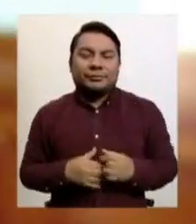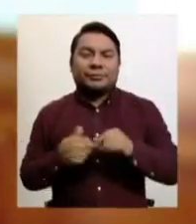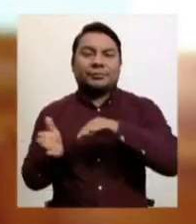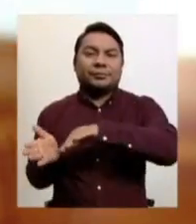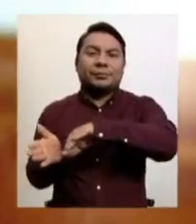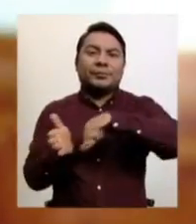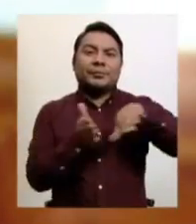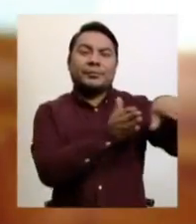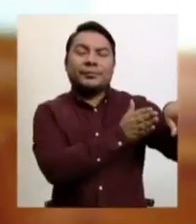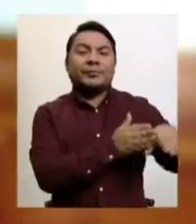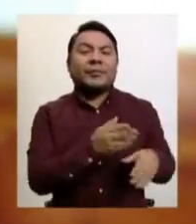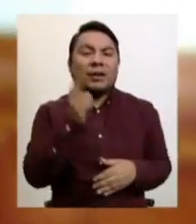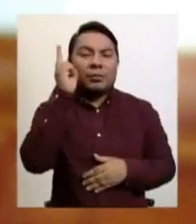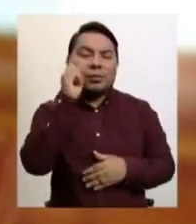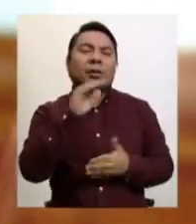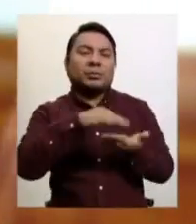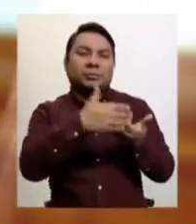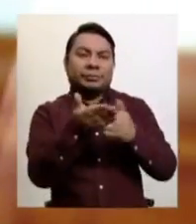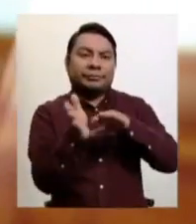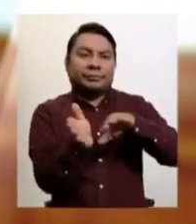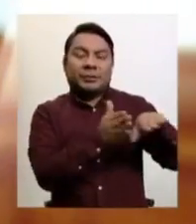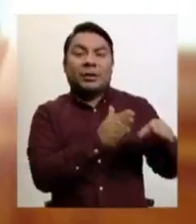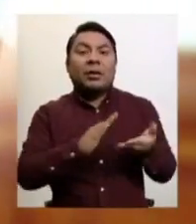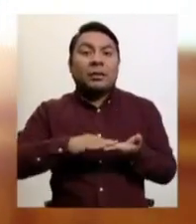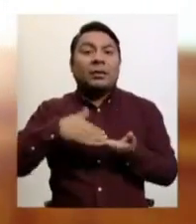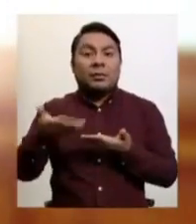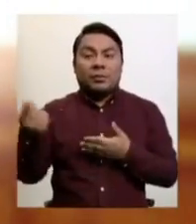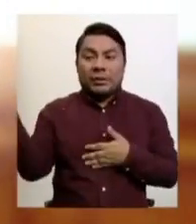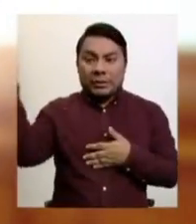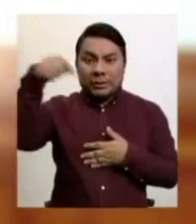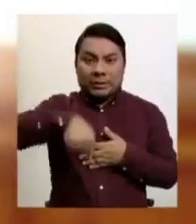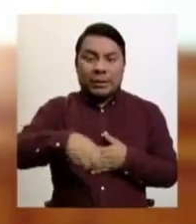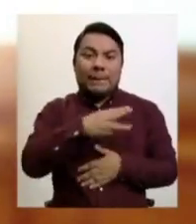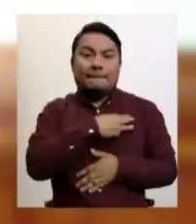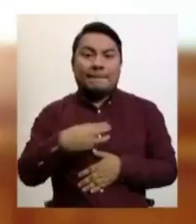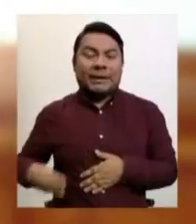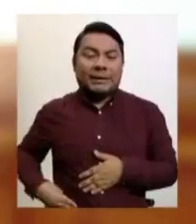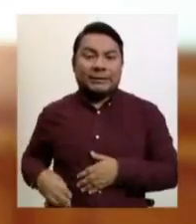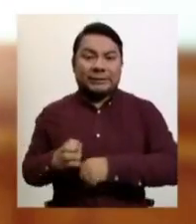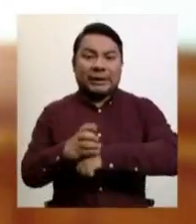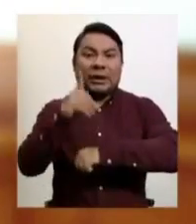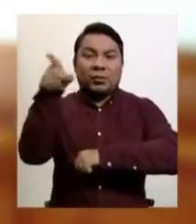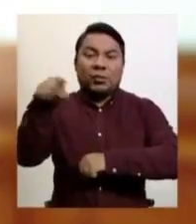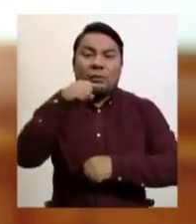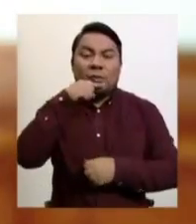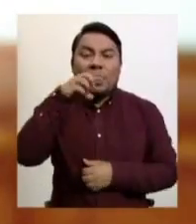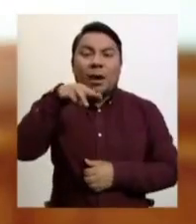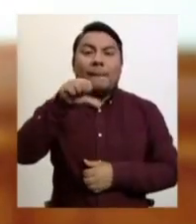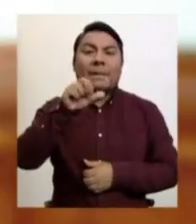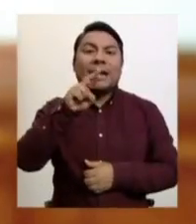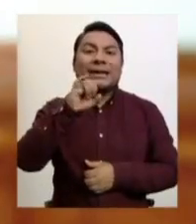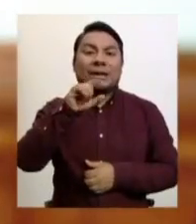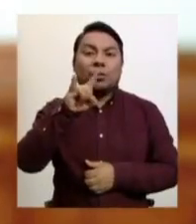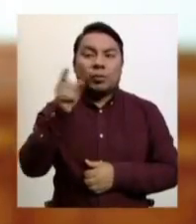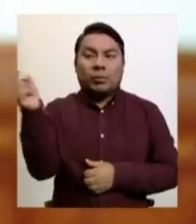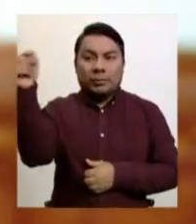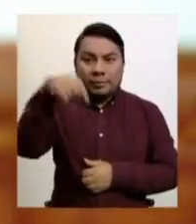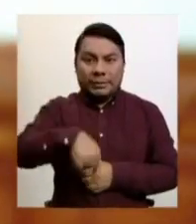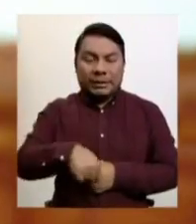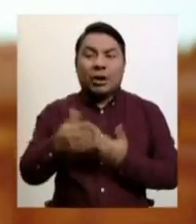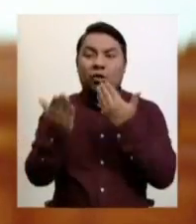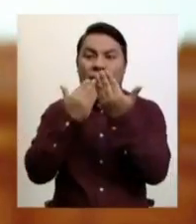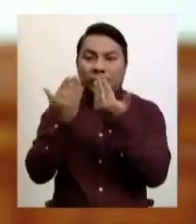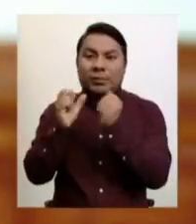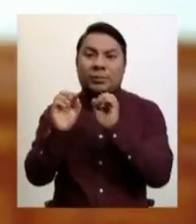Y vamos a dejar el tema de los maestros por unos minutos, ya que más adelante estará con nosotros la ministra de Educación, Marilú Martins. Y vamos a ir con